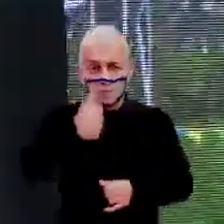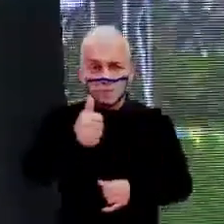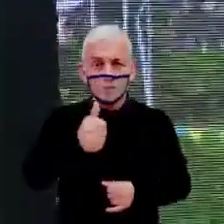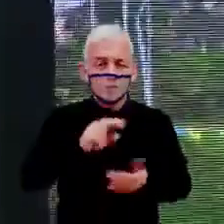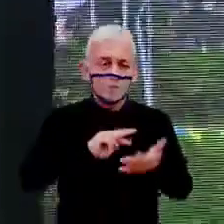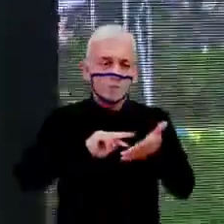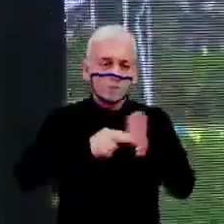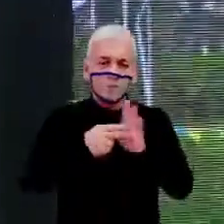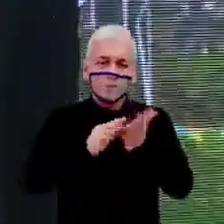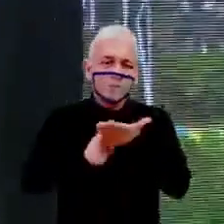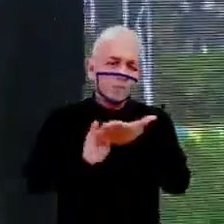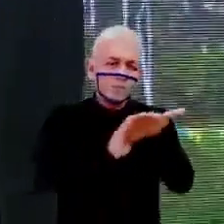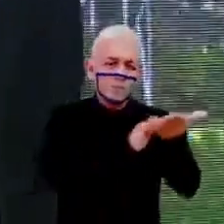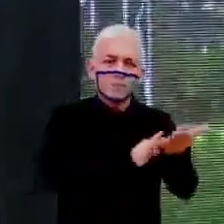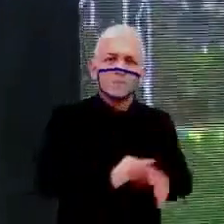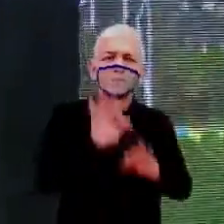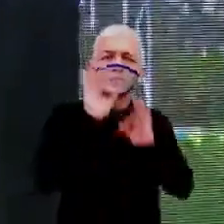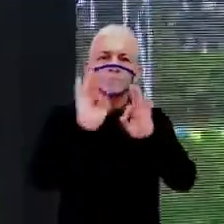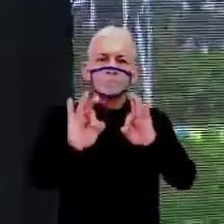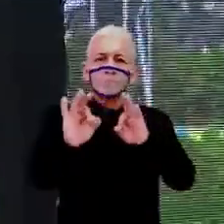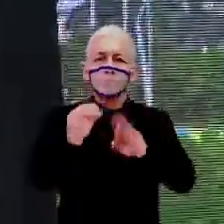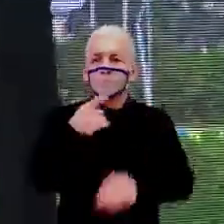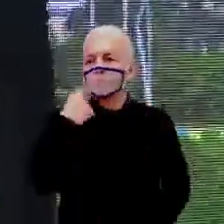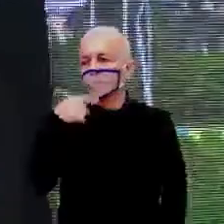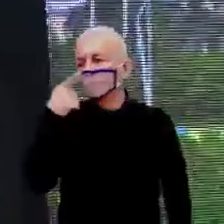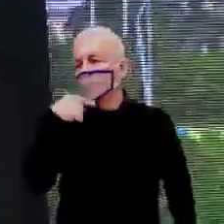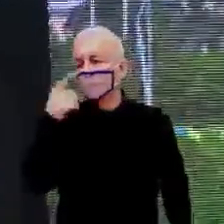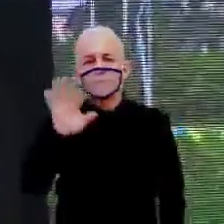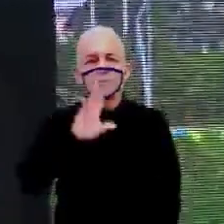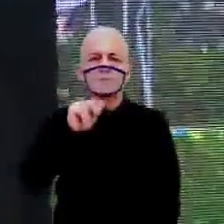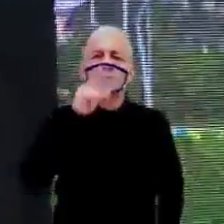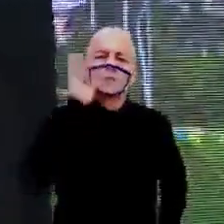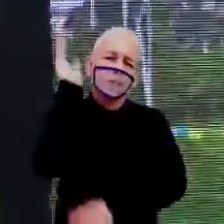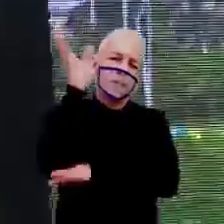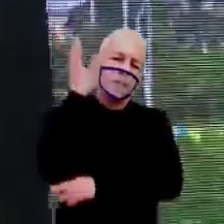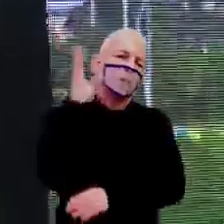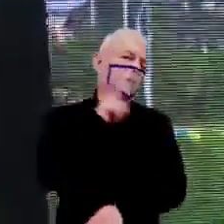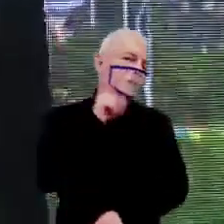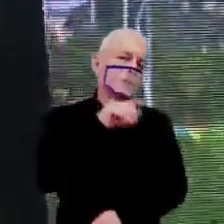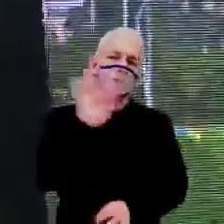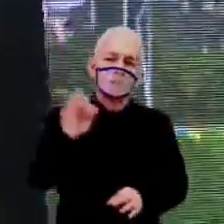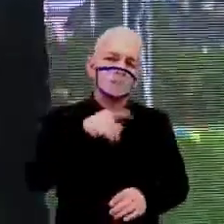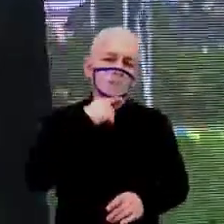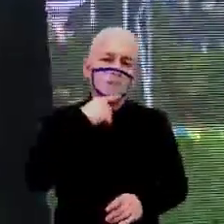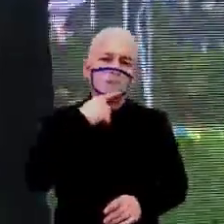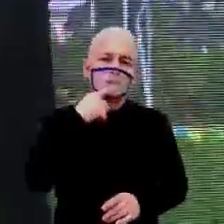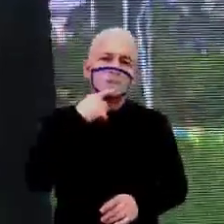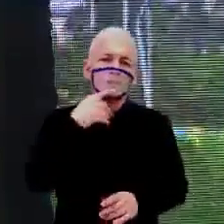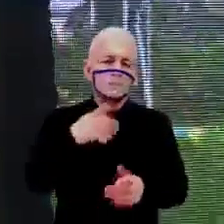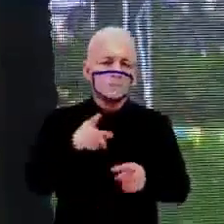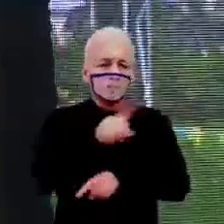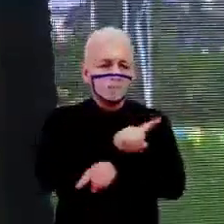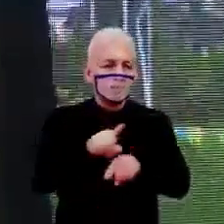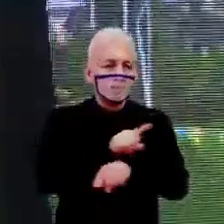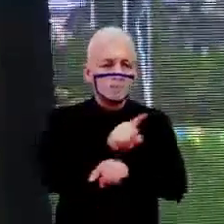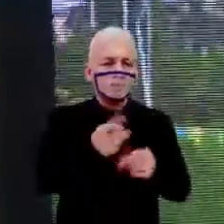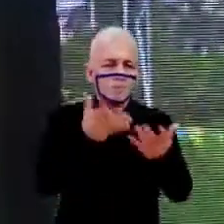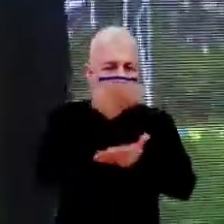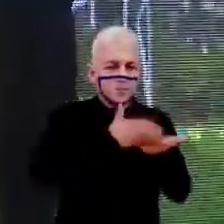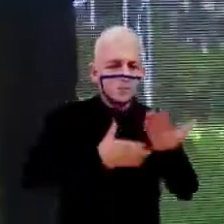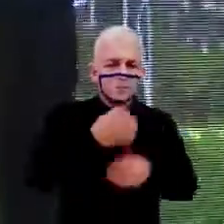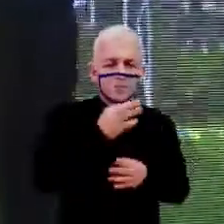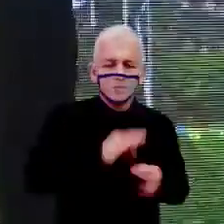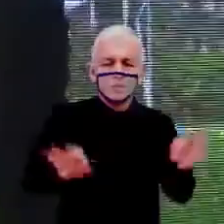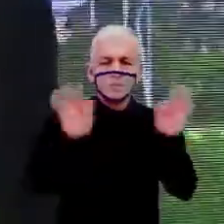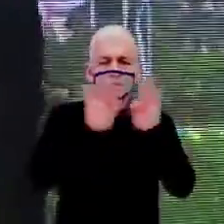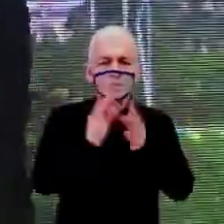hay soluciones efectivas, sin habladera de paja, sin discursos largos, obras, cariño y comprensión.